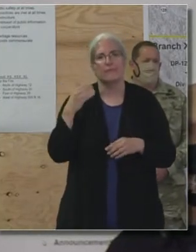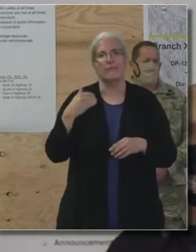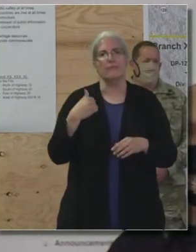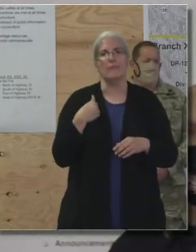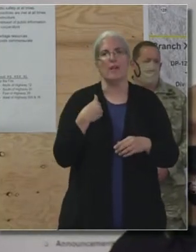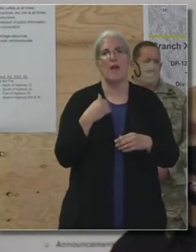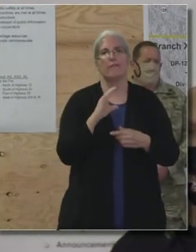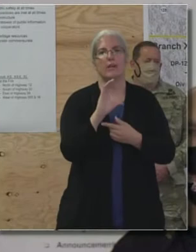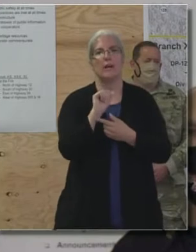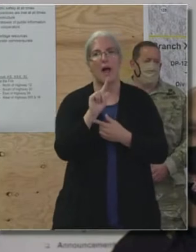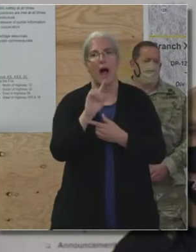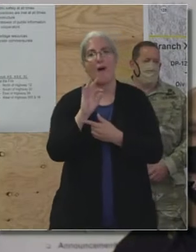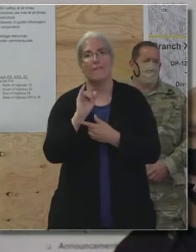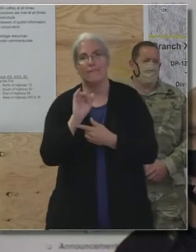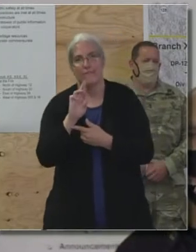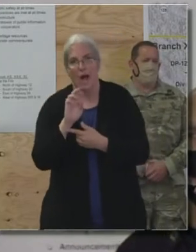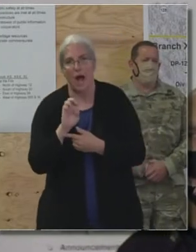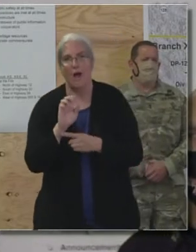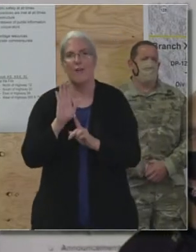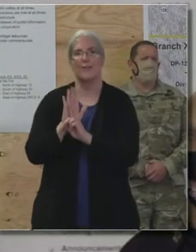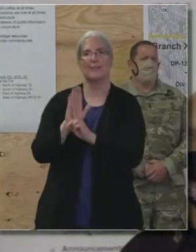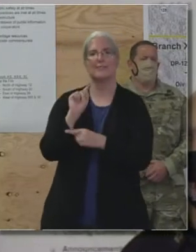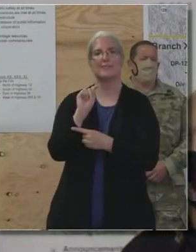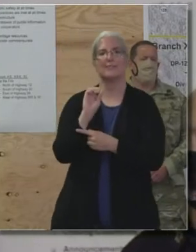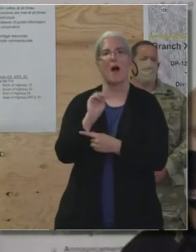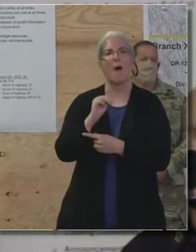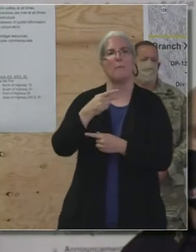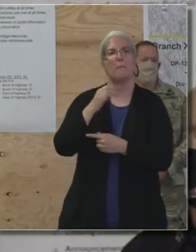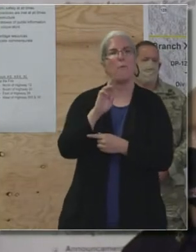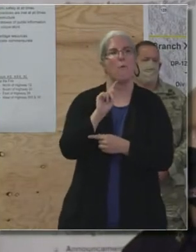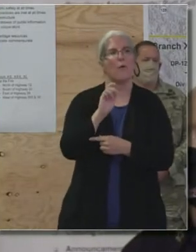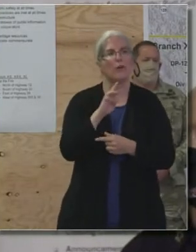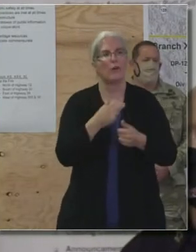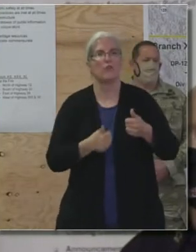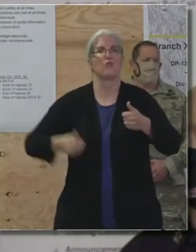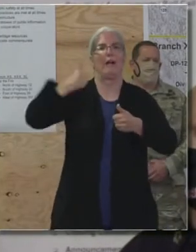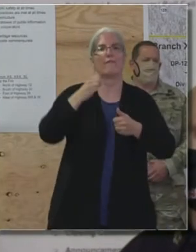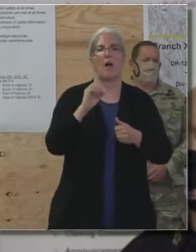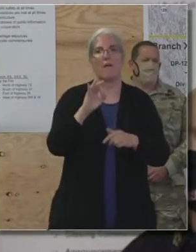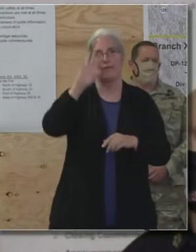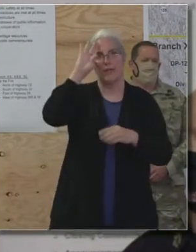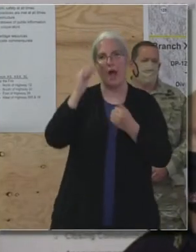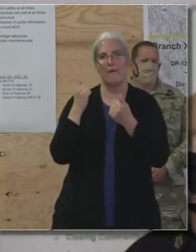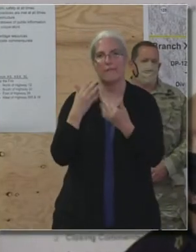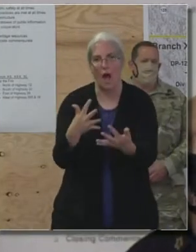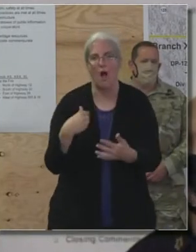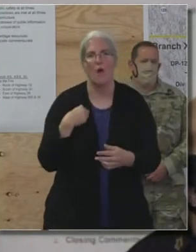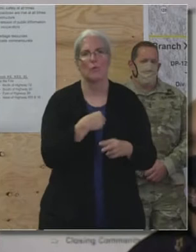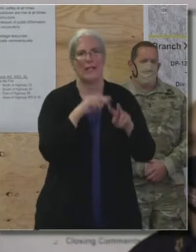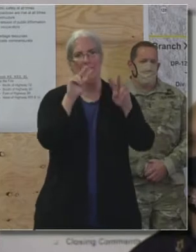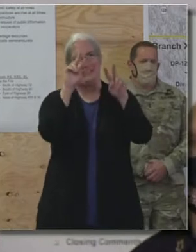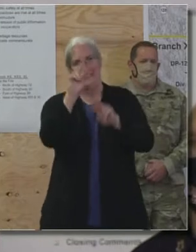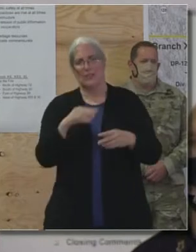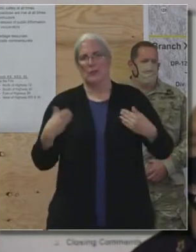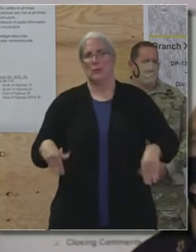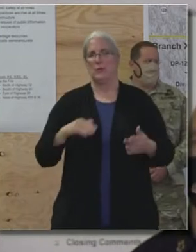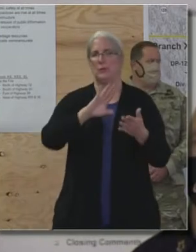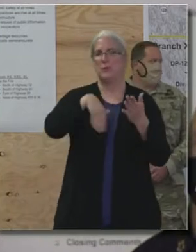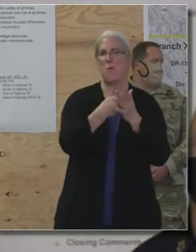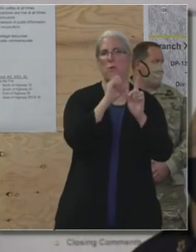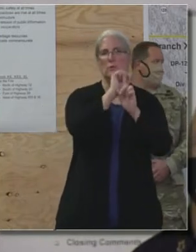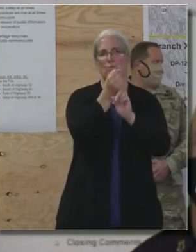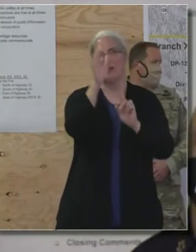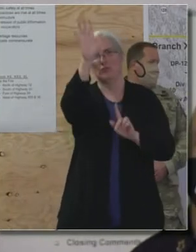causar apoyar jefe de cal fire hemos estado monitoreando incendios a lo largo del estado de california como muchos de ustedes